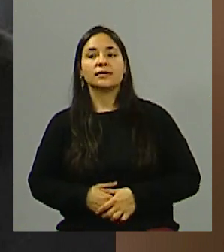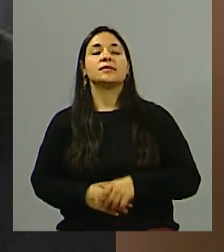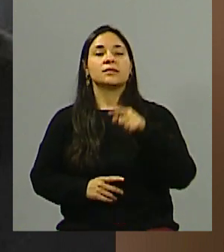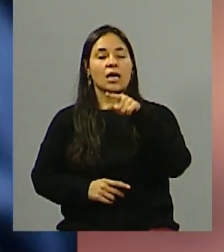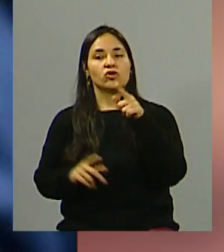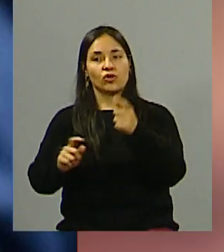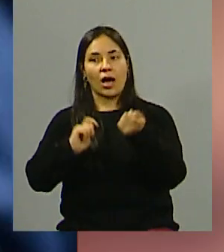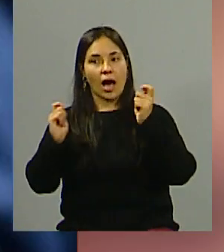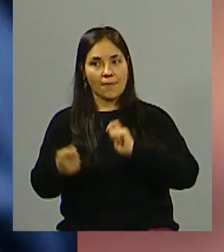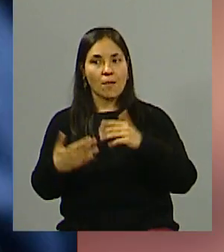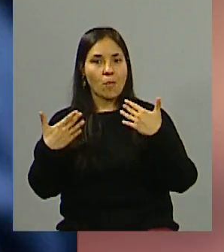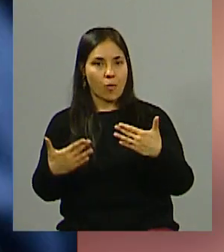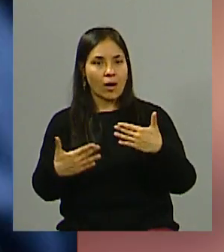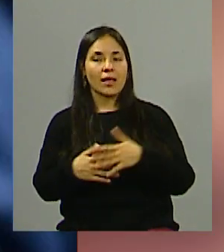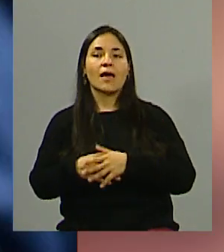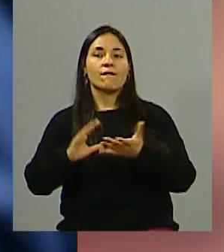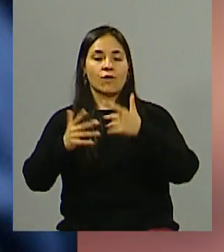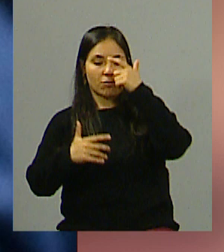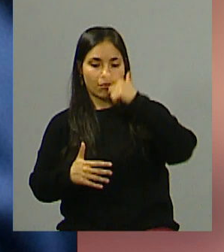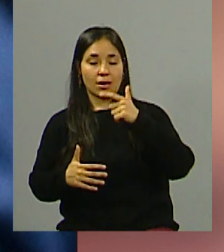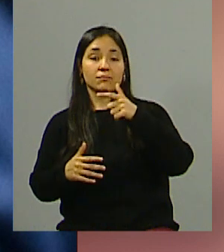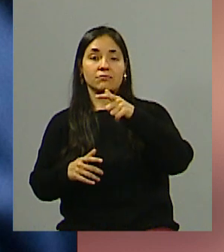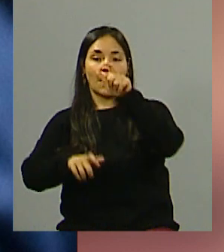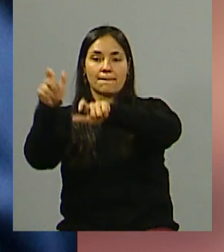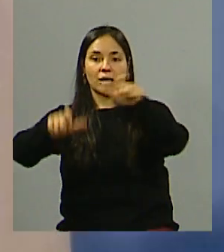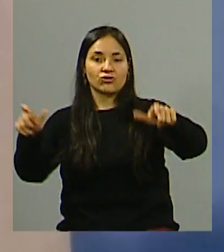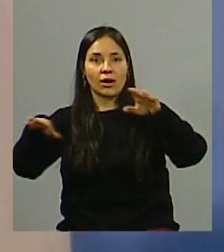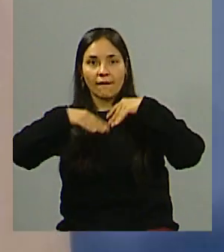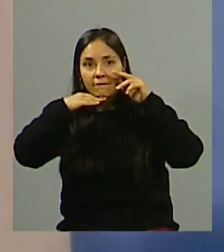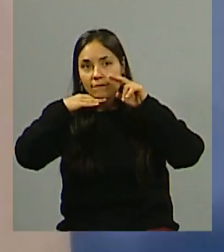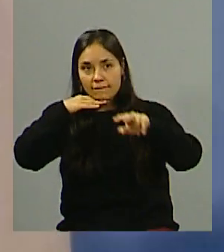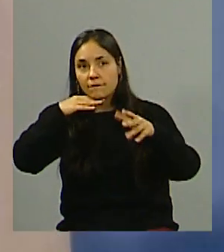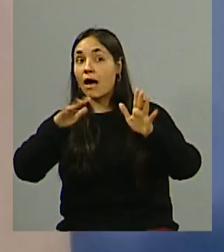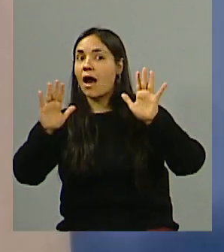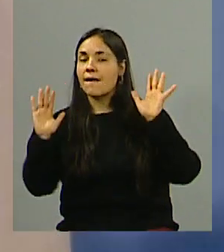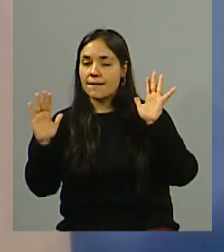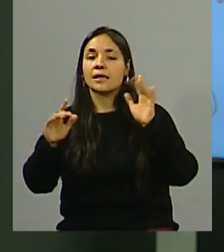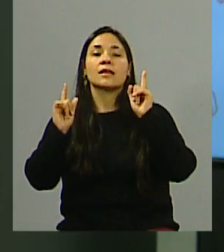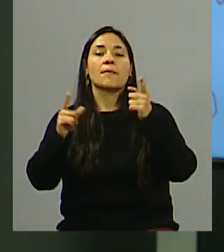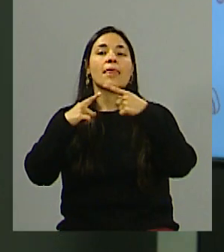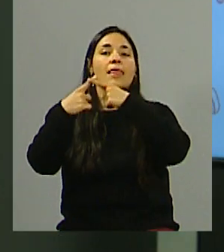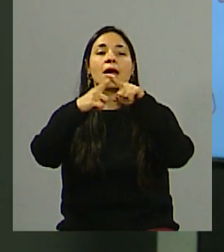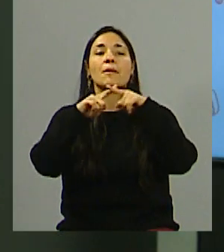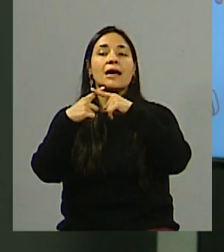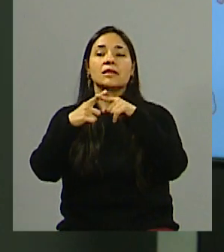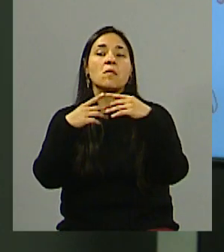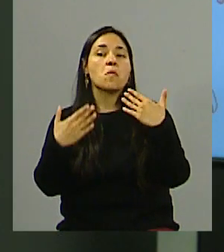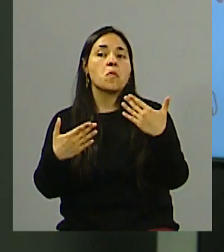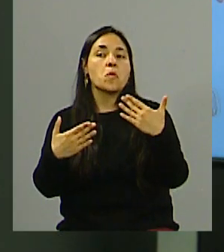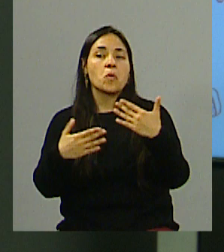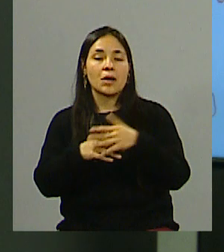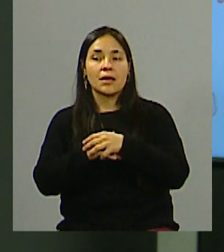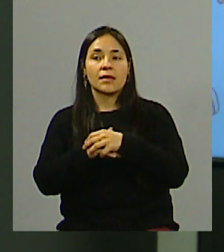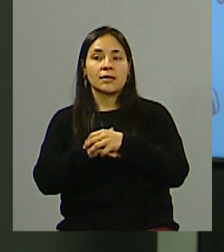modificar el comportamiento ciudadano y es la oportunidad, en general los debates suelen ser la oportunidad para que